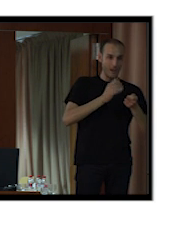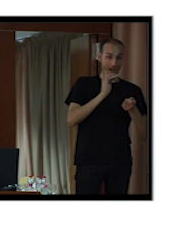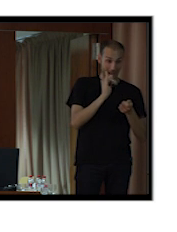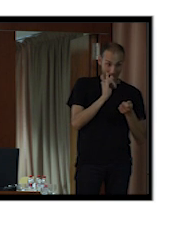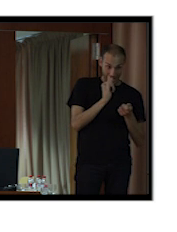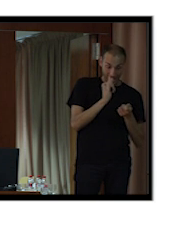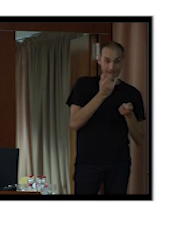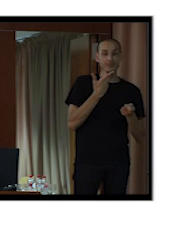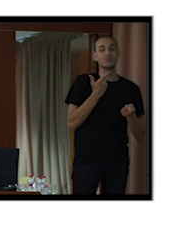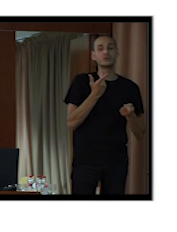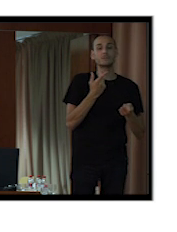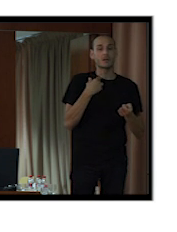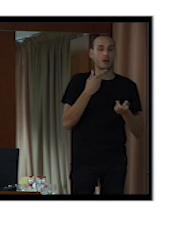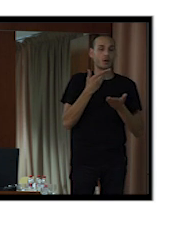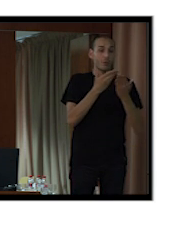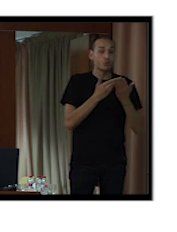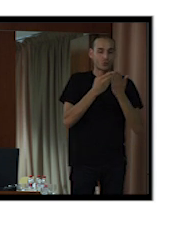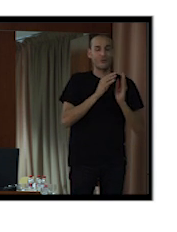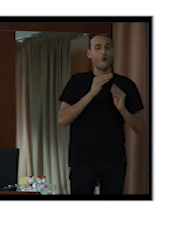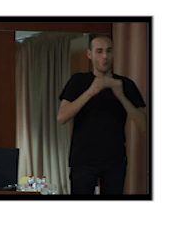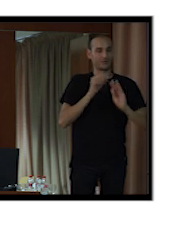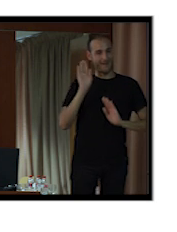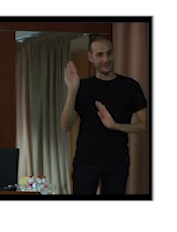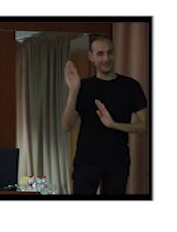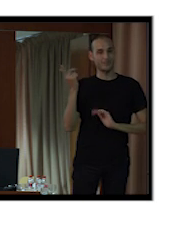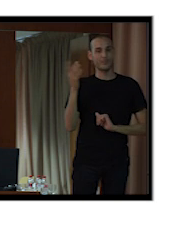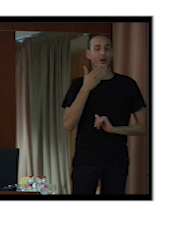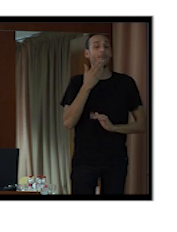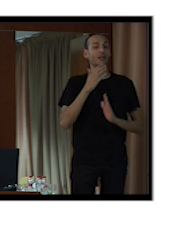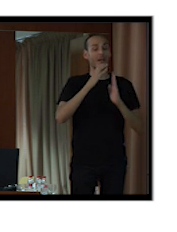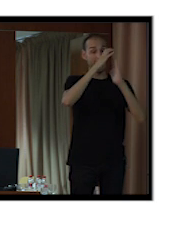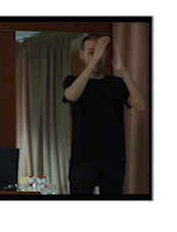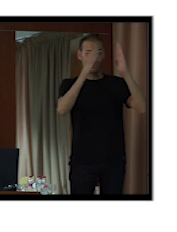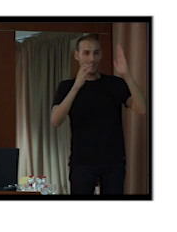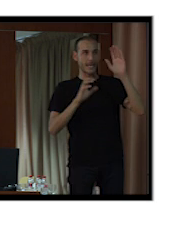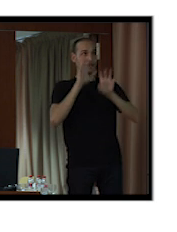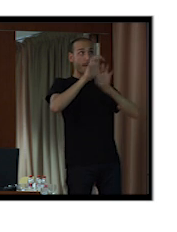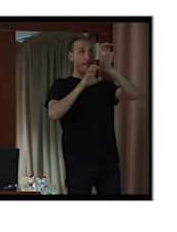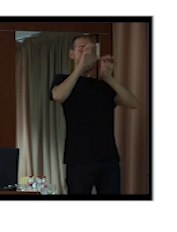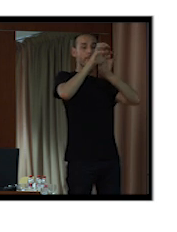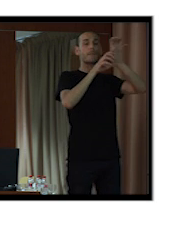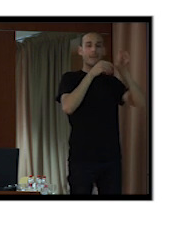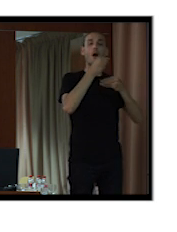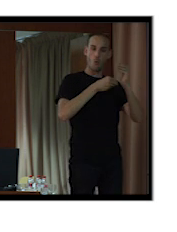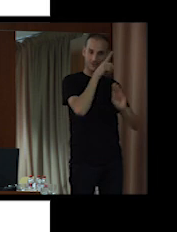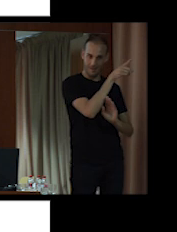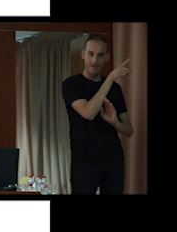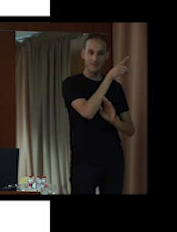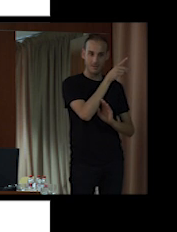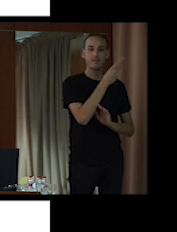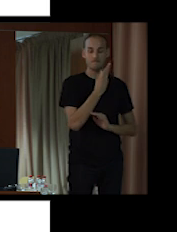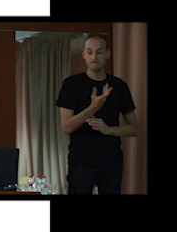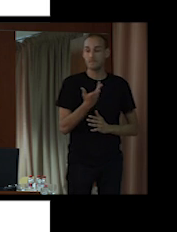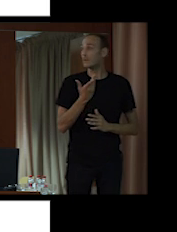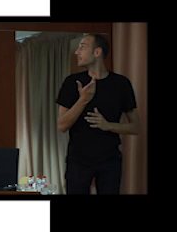hecho en pilotos y en montañeros del Himalaya, que desgraciadamente también están de moda. Cuando nos disponemos de polisonografía